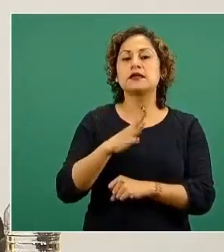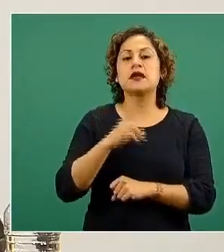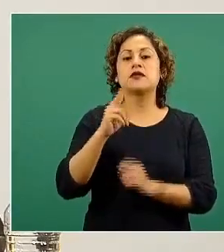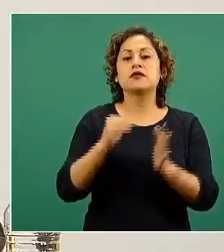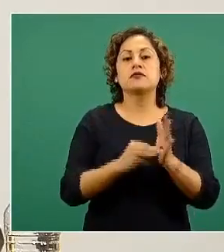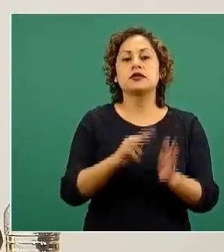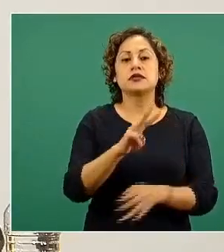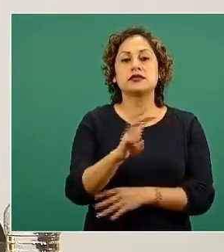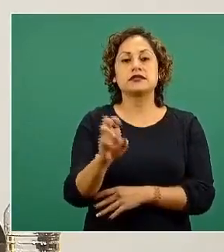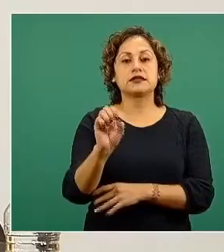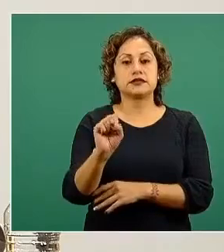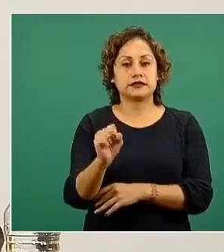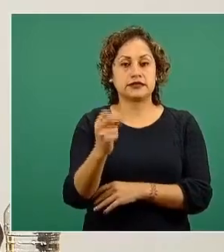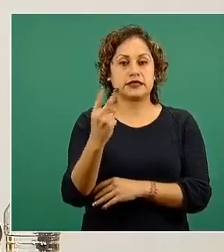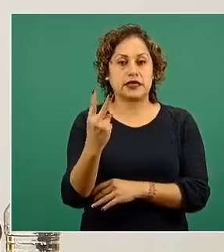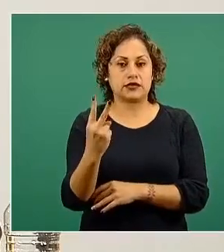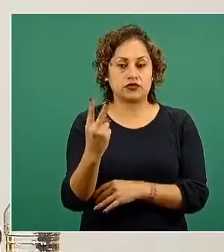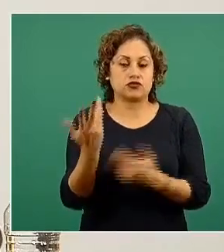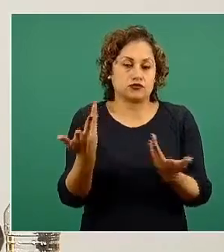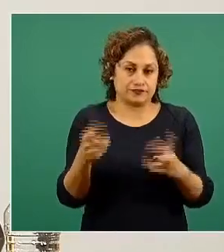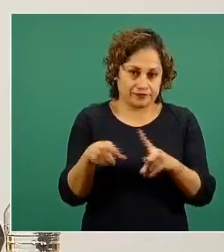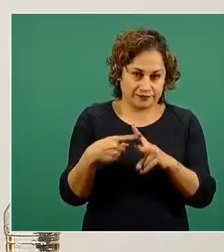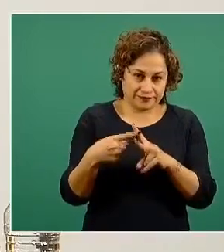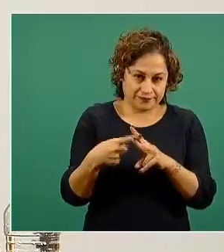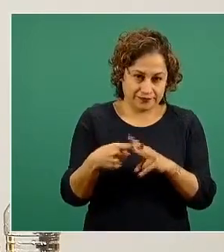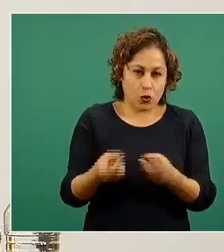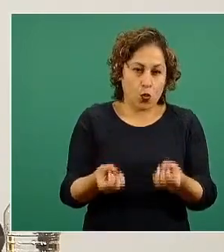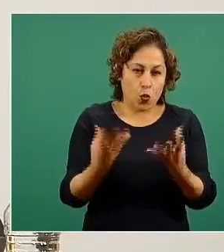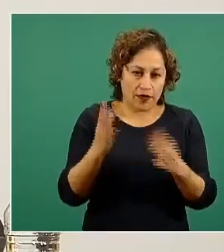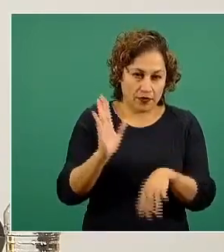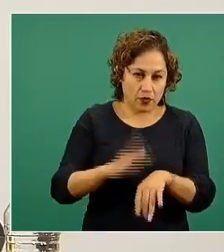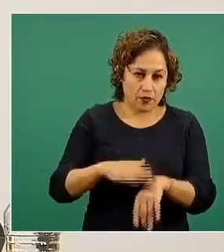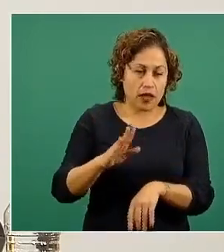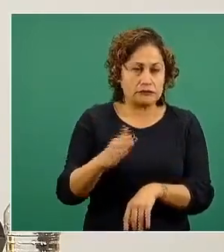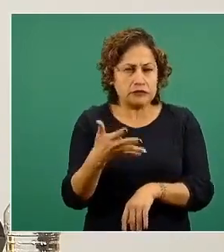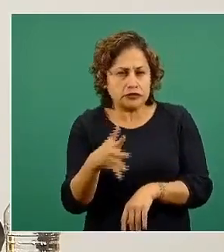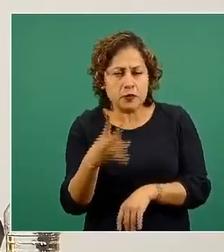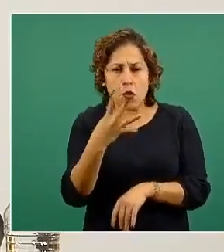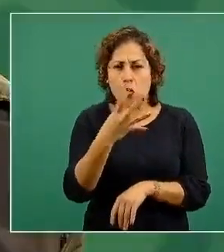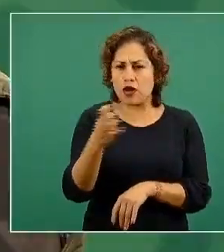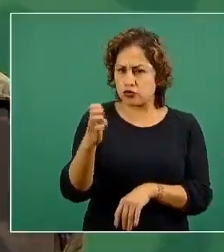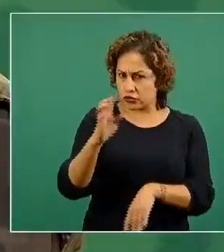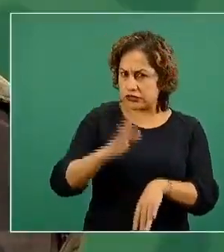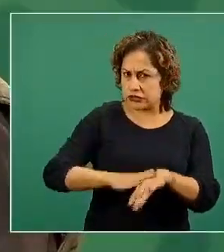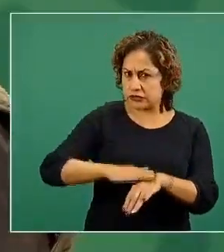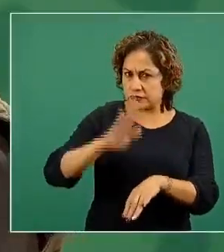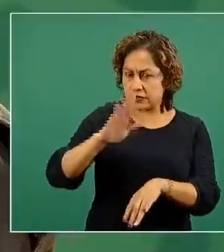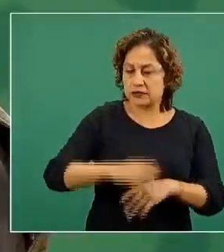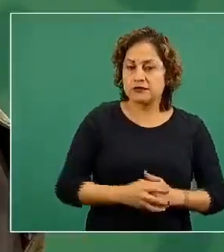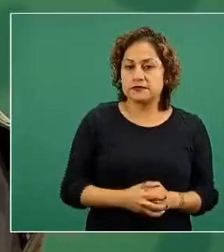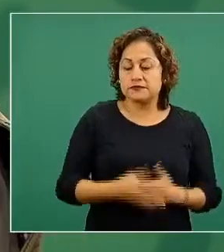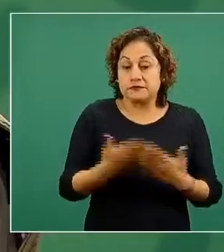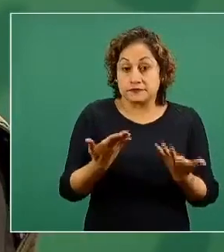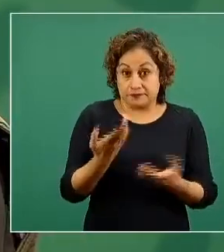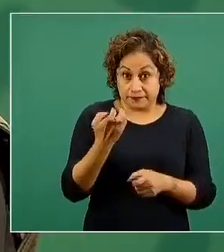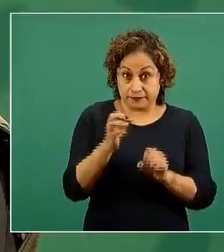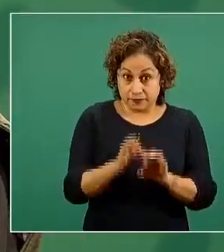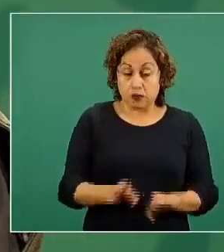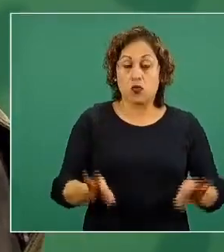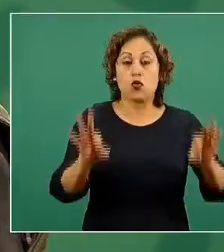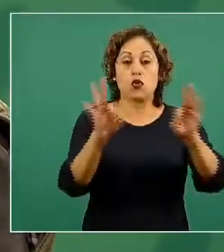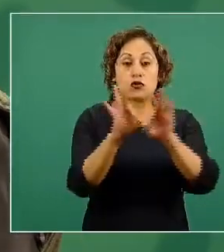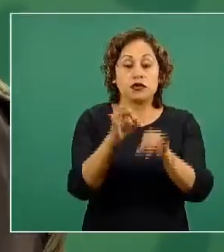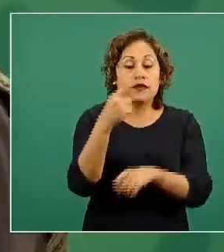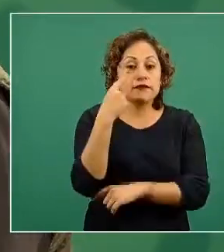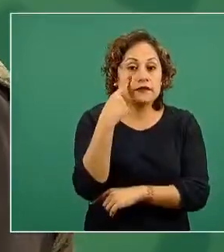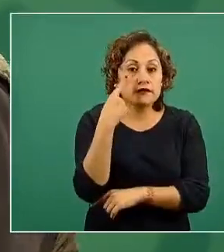2.362. Usted me ayudará ahí a hacer la resta. Son cerca de 400 camas más. Ahora, es importante señalar dónde están